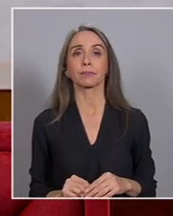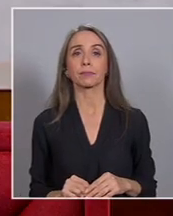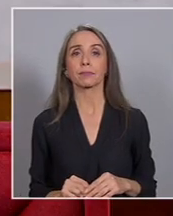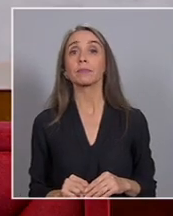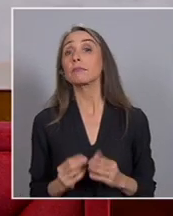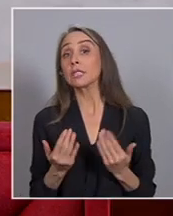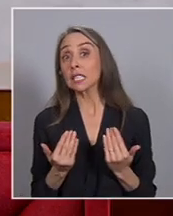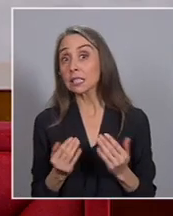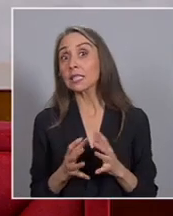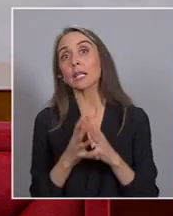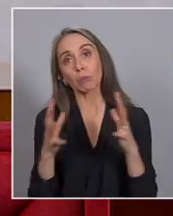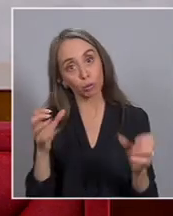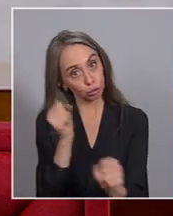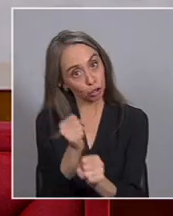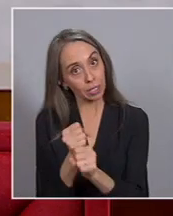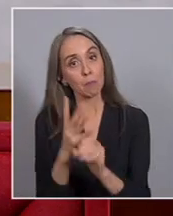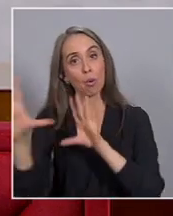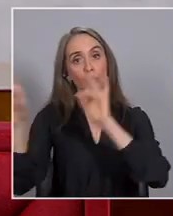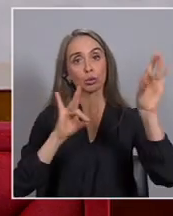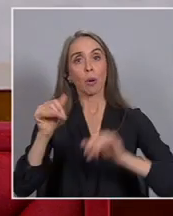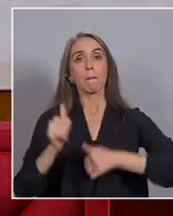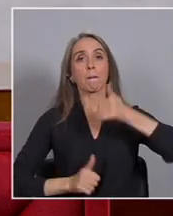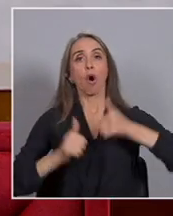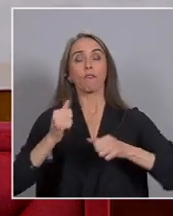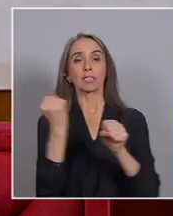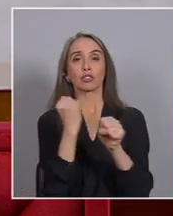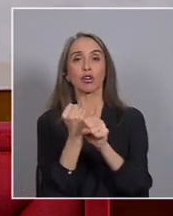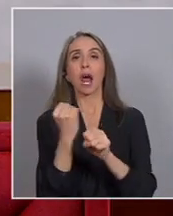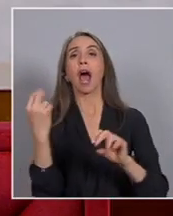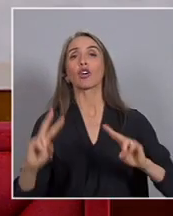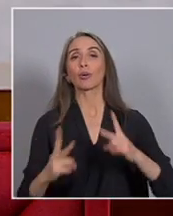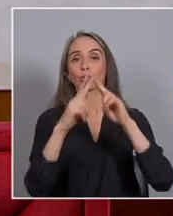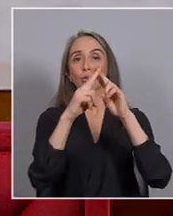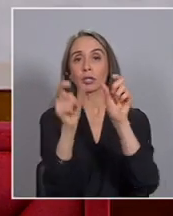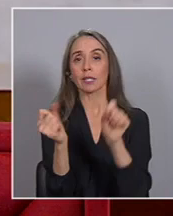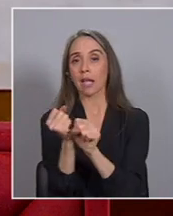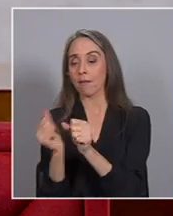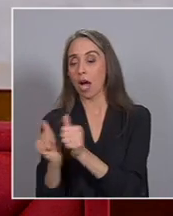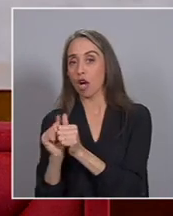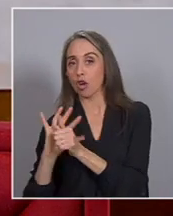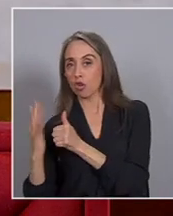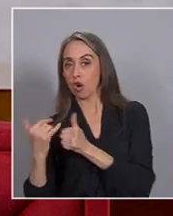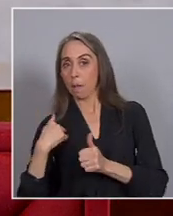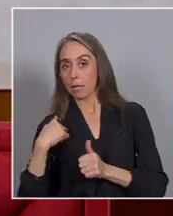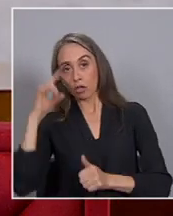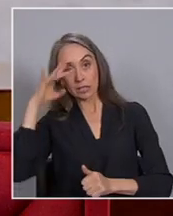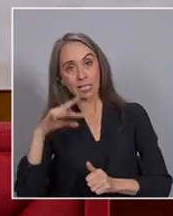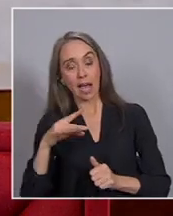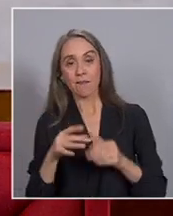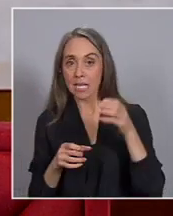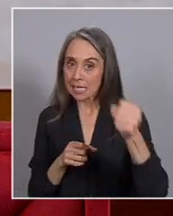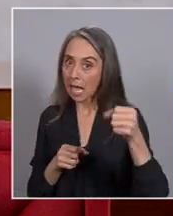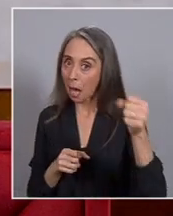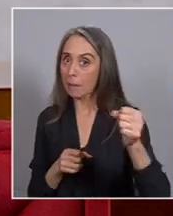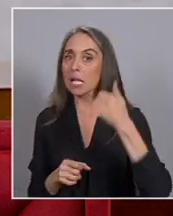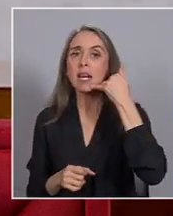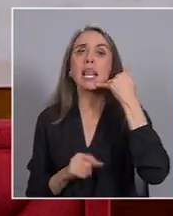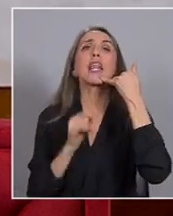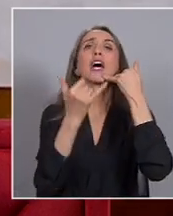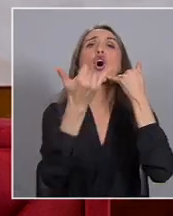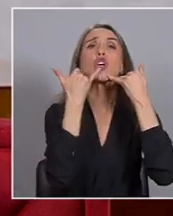esto va a requerir mucho trabajo, muchos profesionales, y ahí quienes trabajan conmigo saben que estamos permanentemente apretando, levantando el